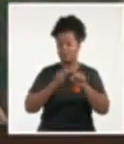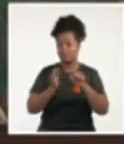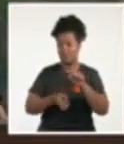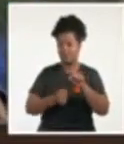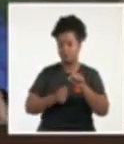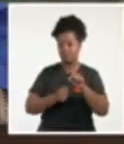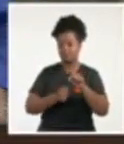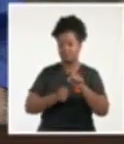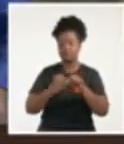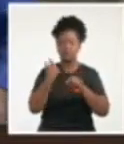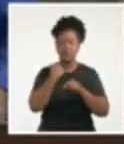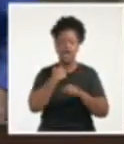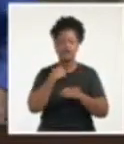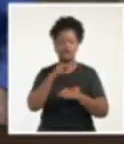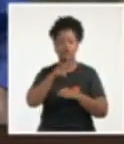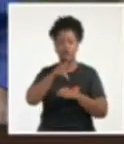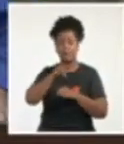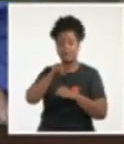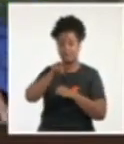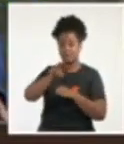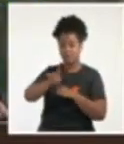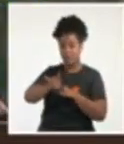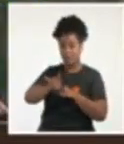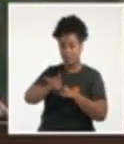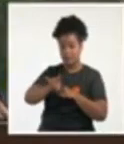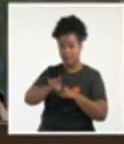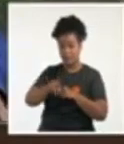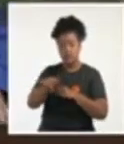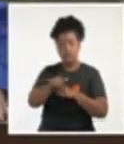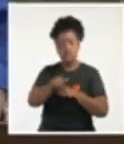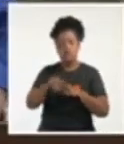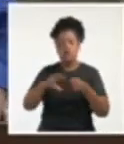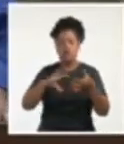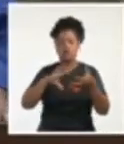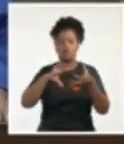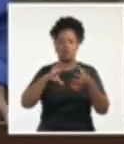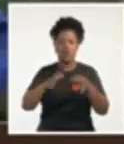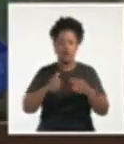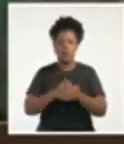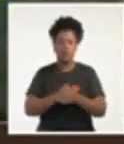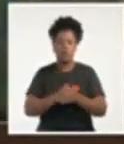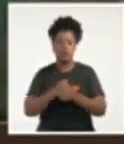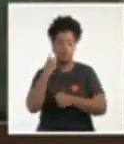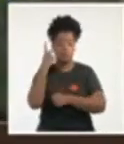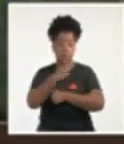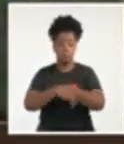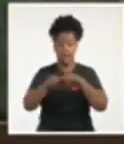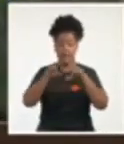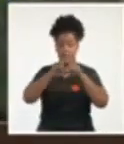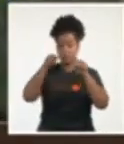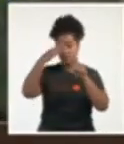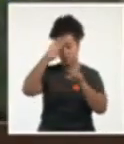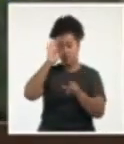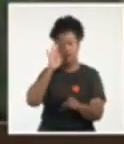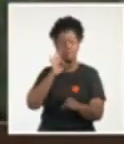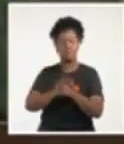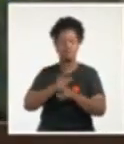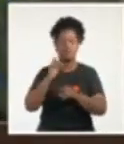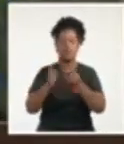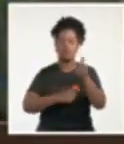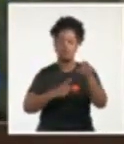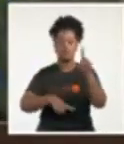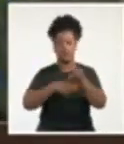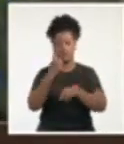año 2019, y a la manera y las concepciones con que el país inició el enfrentamiento a la